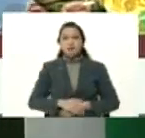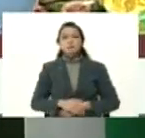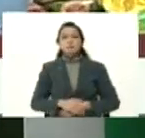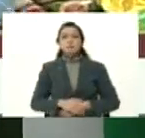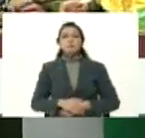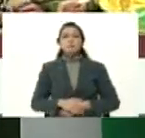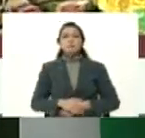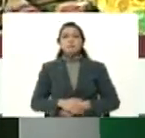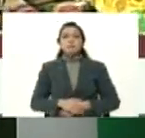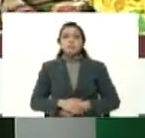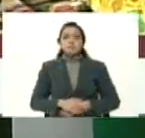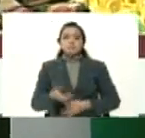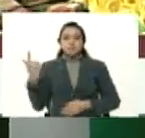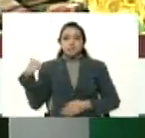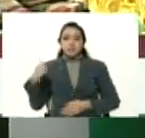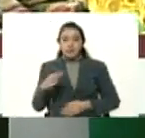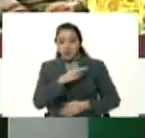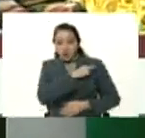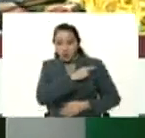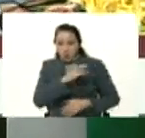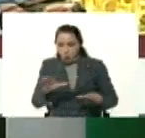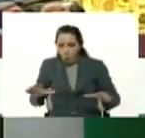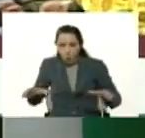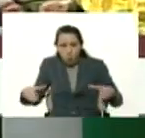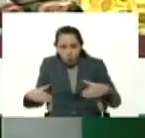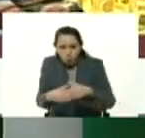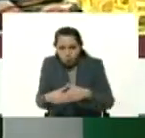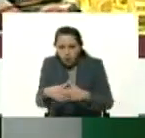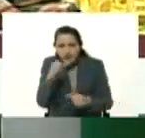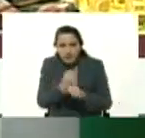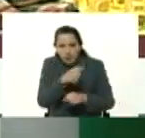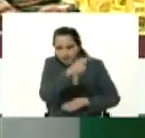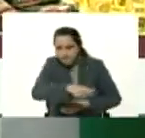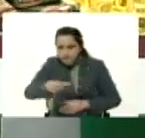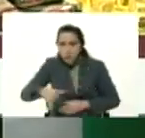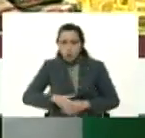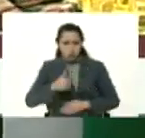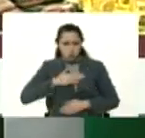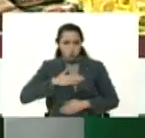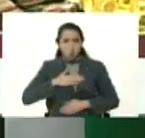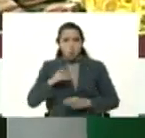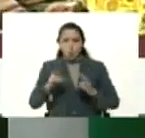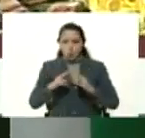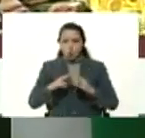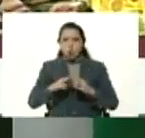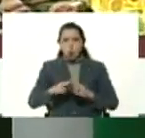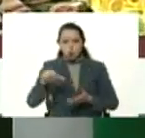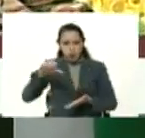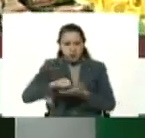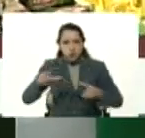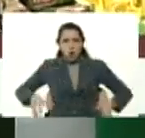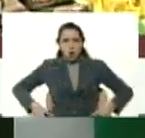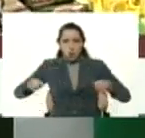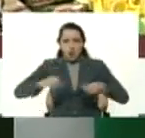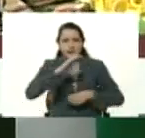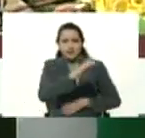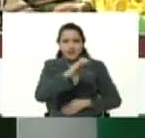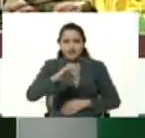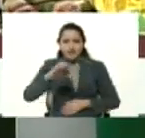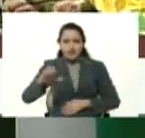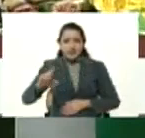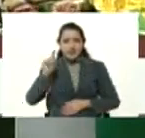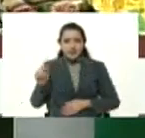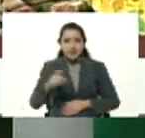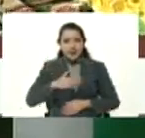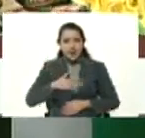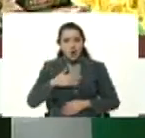tenía un equipo de trabajo allí. Así que yo conozco el CCT de cabo a rabo. Era mi